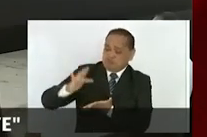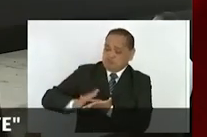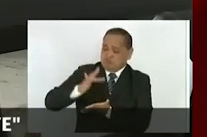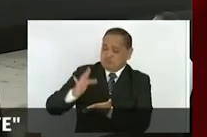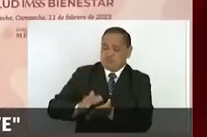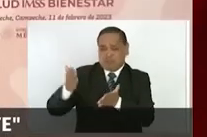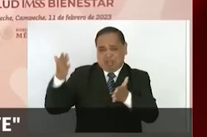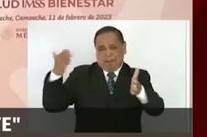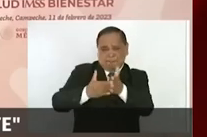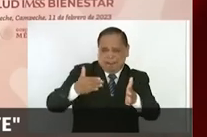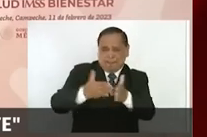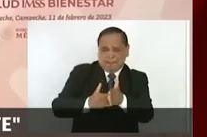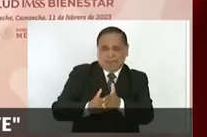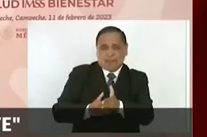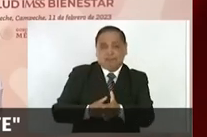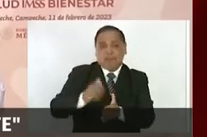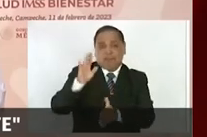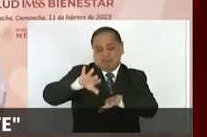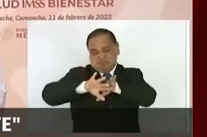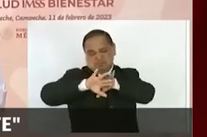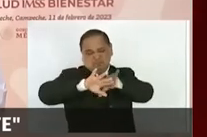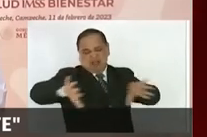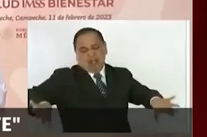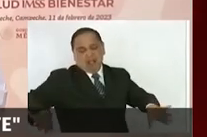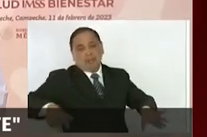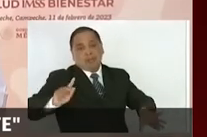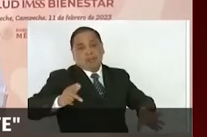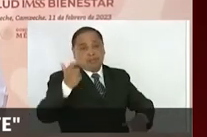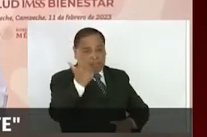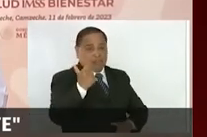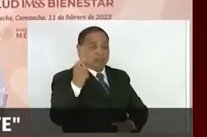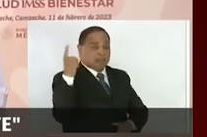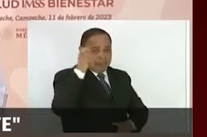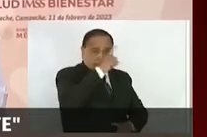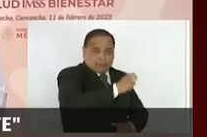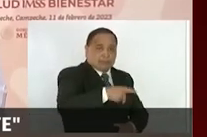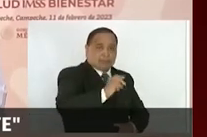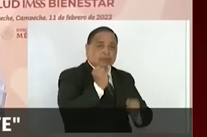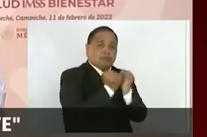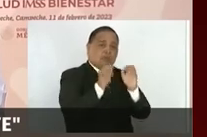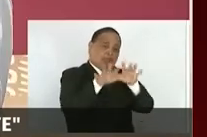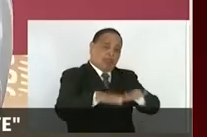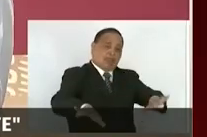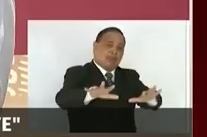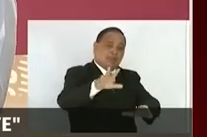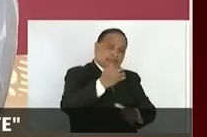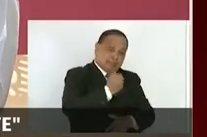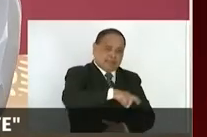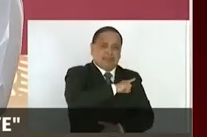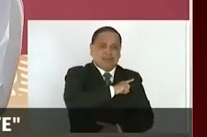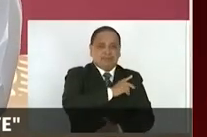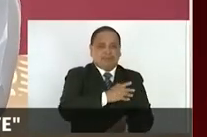6 meses son importantes. Lula todavía lleva poco tiempo, lleva menos de